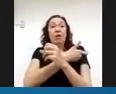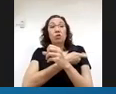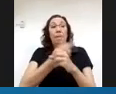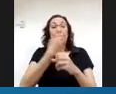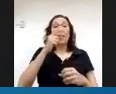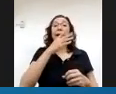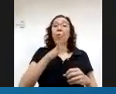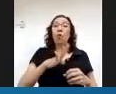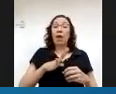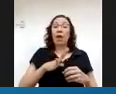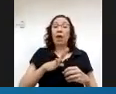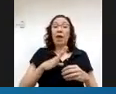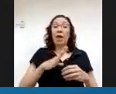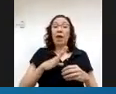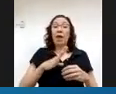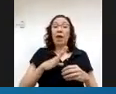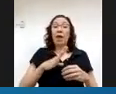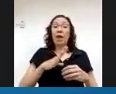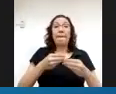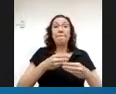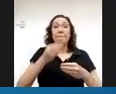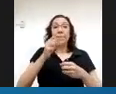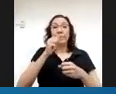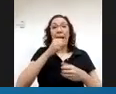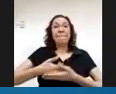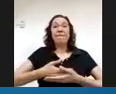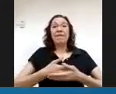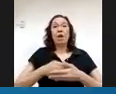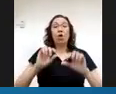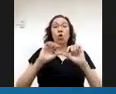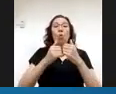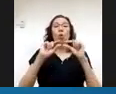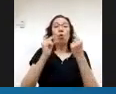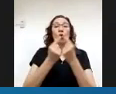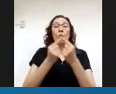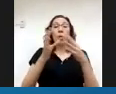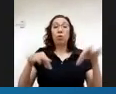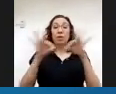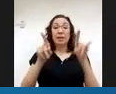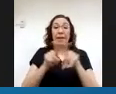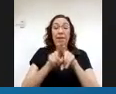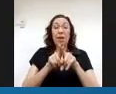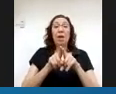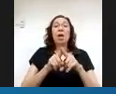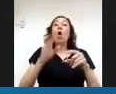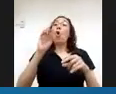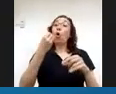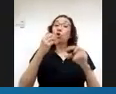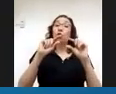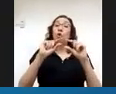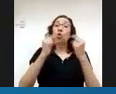mujer lactante como un grupo prioritario también. Y el otro grupo